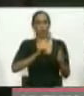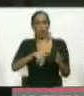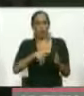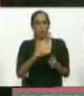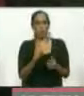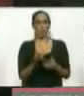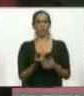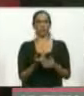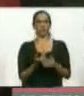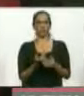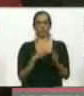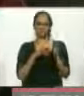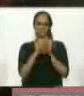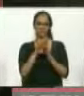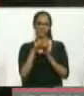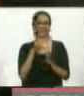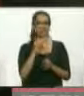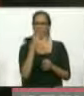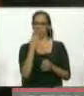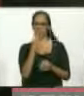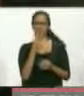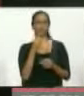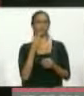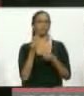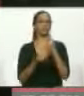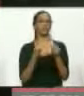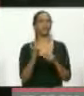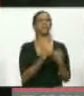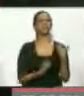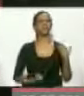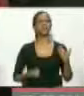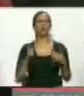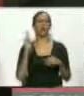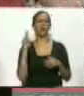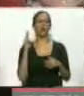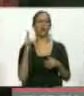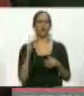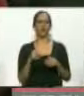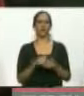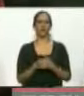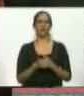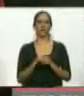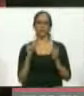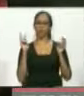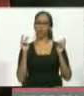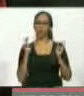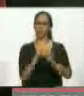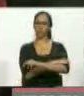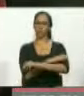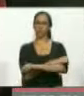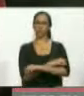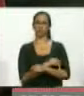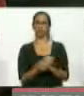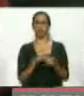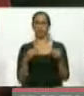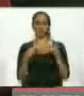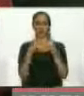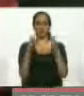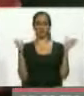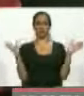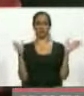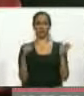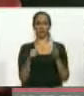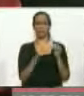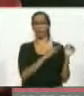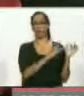no la ve que está haciendo por ejemplo el presidente de uruguay la calle pau el nuevo de derechas él va a abrir el país a lo